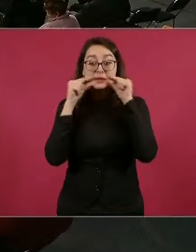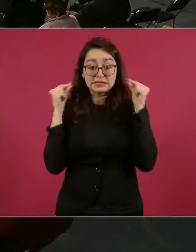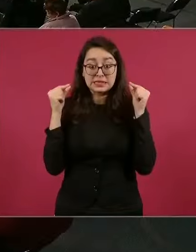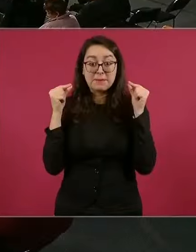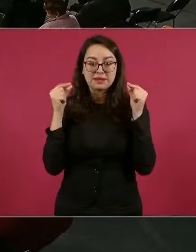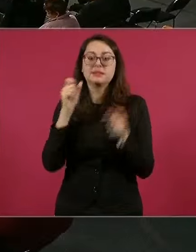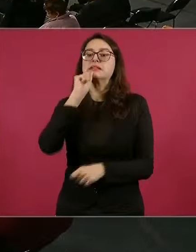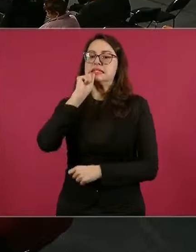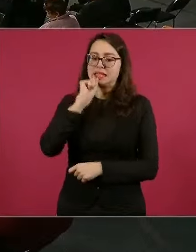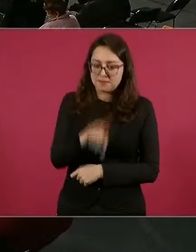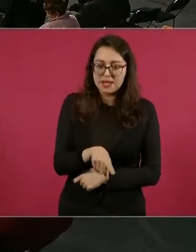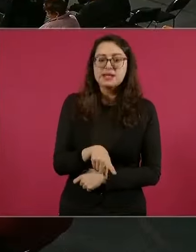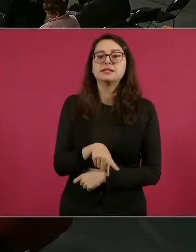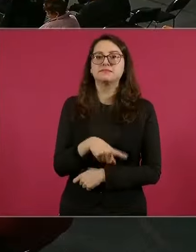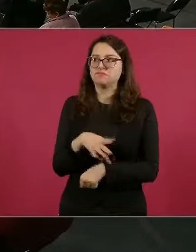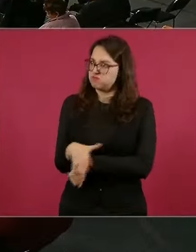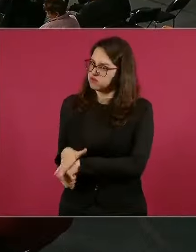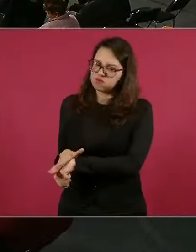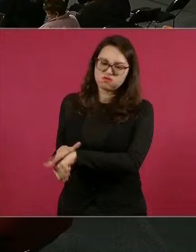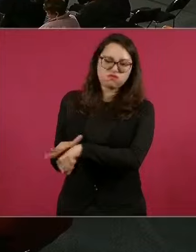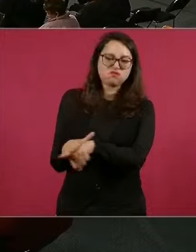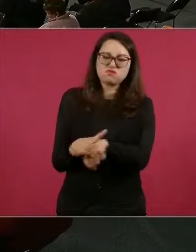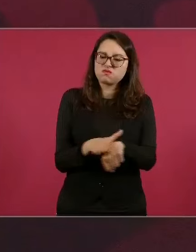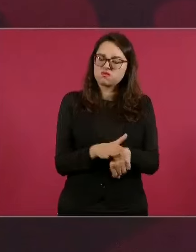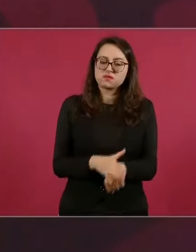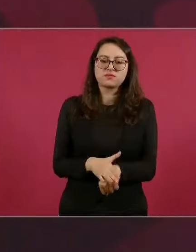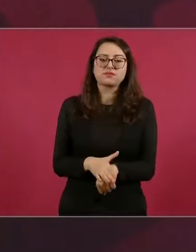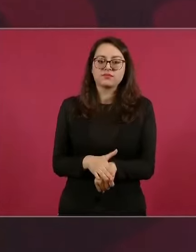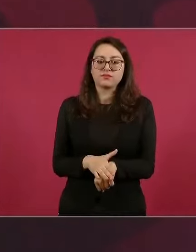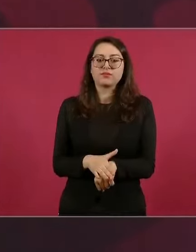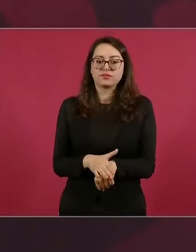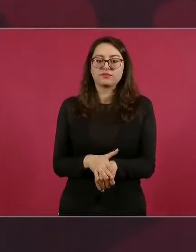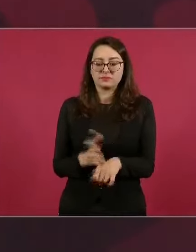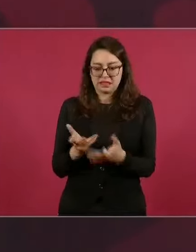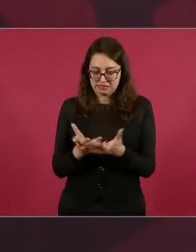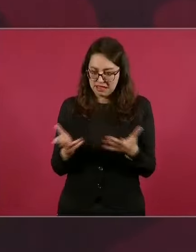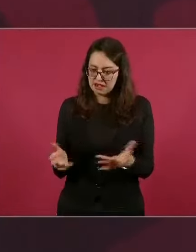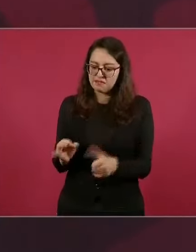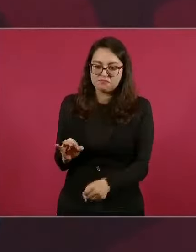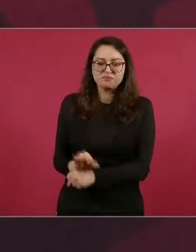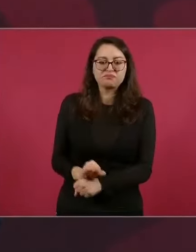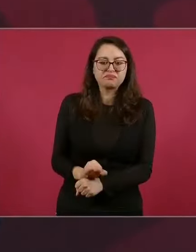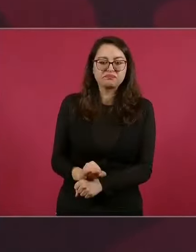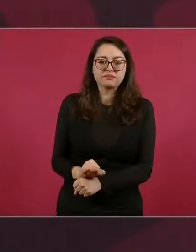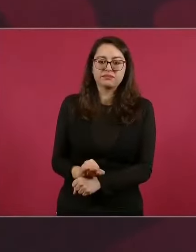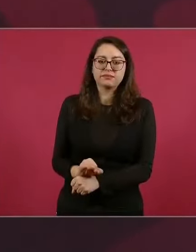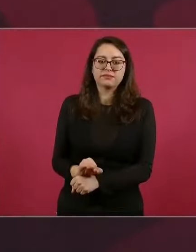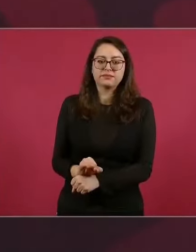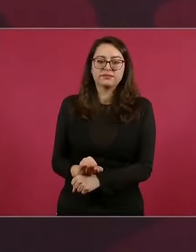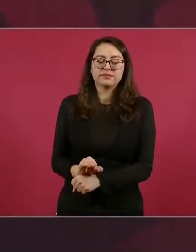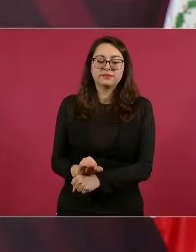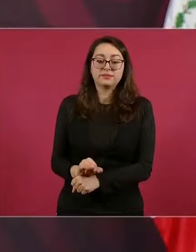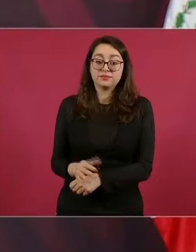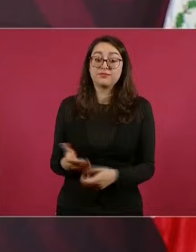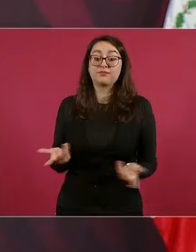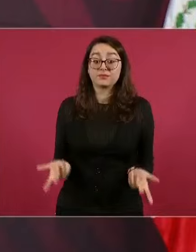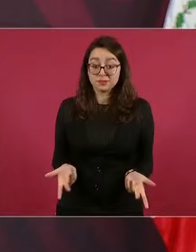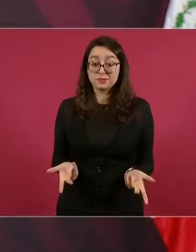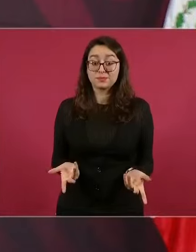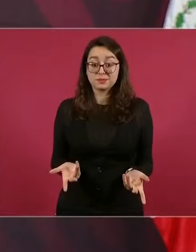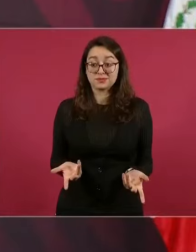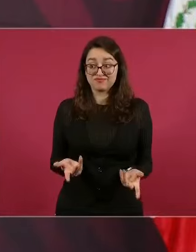de López Obrador. Ahora, López Obrador dice que Estados Unidos no tiene ningún derecho de investigar a un gobierno legítimo. Ese puede ser un argumento, y esta es una